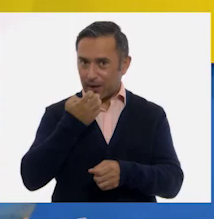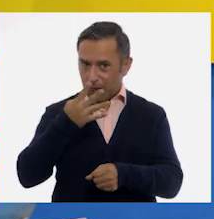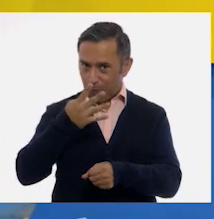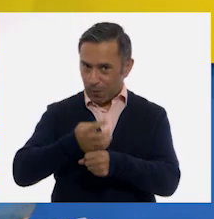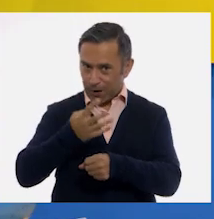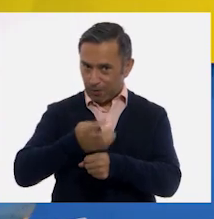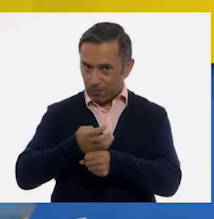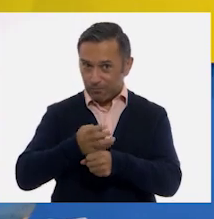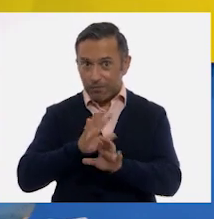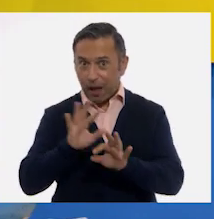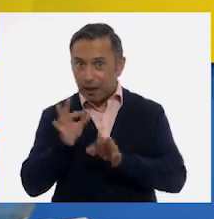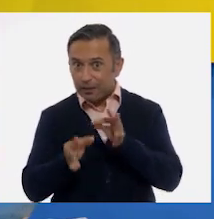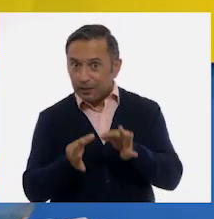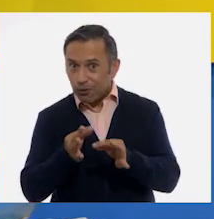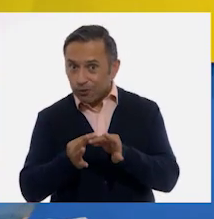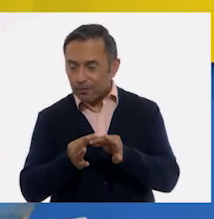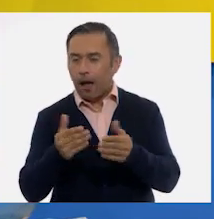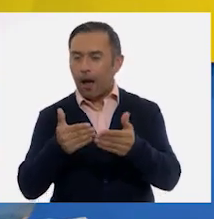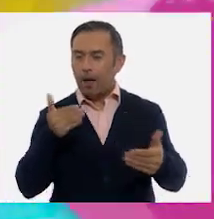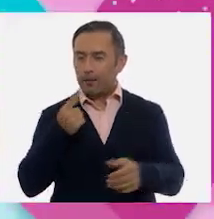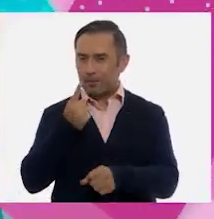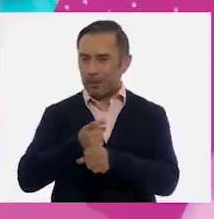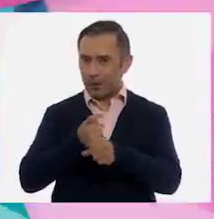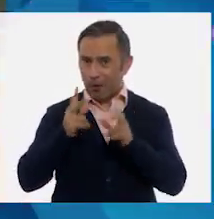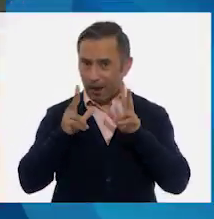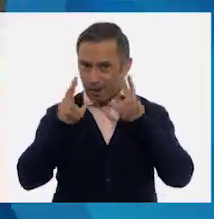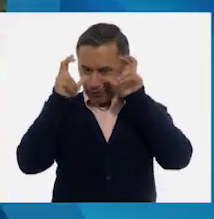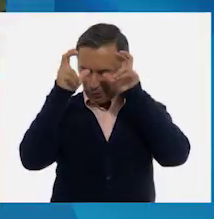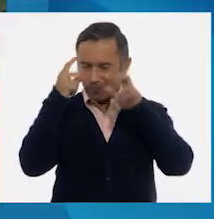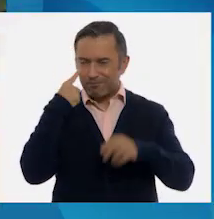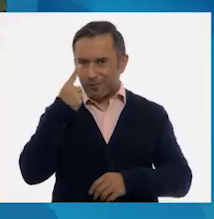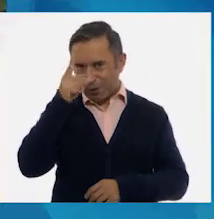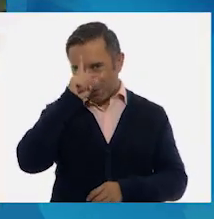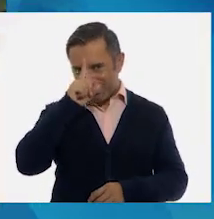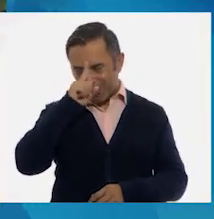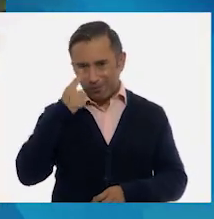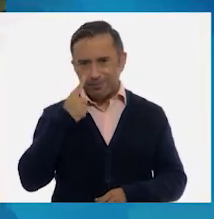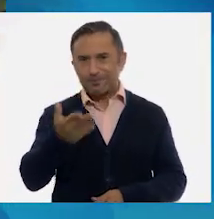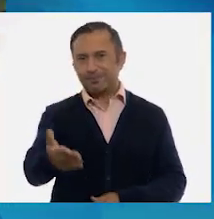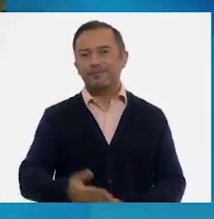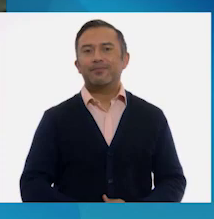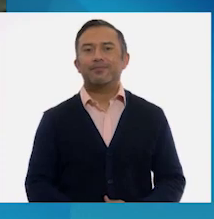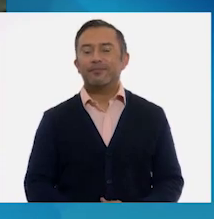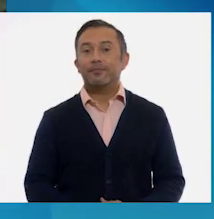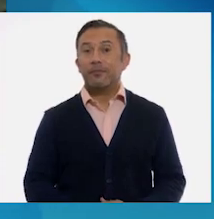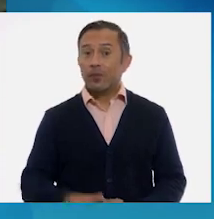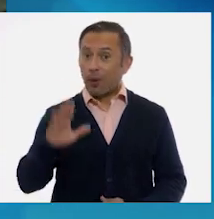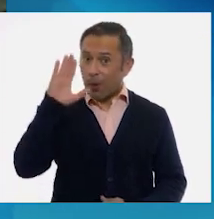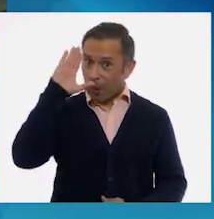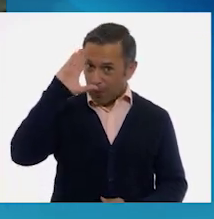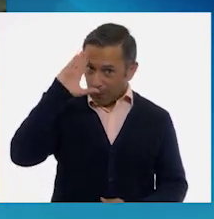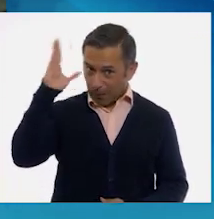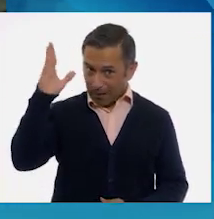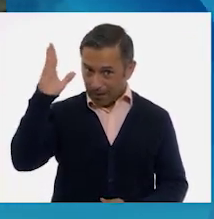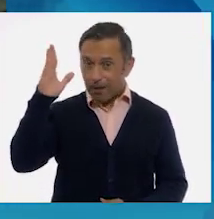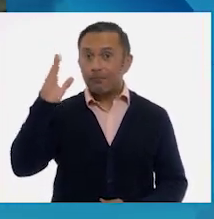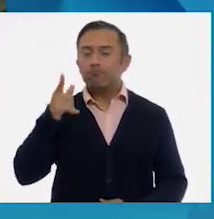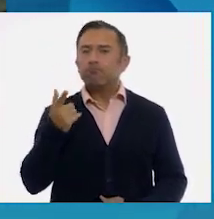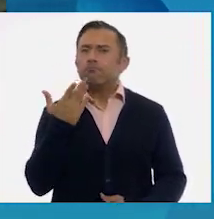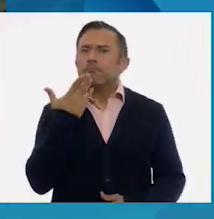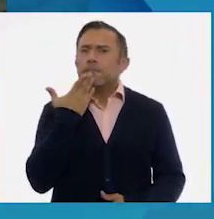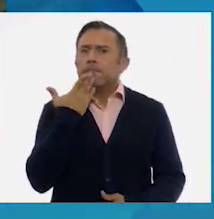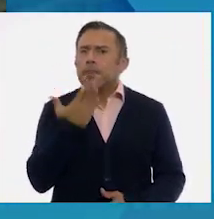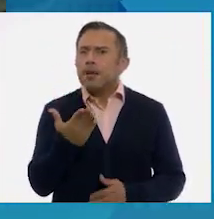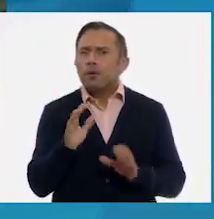Pero antes vamos con Ajo Listo, que nos tiene un consejo. ¡Hola! La mejor forma de cuidarnos